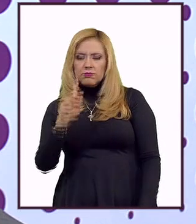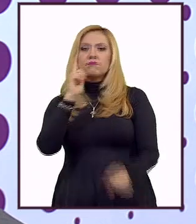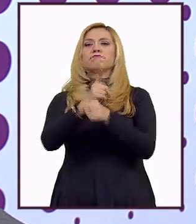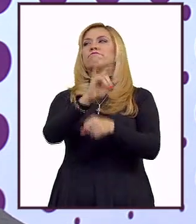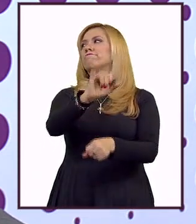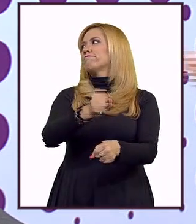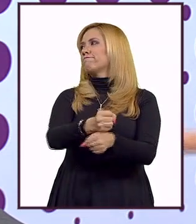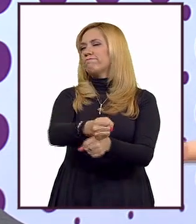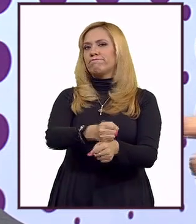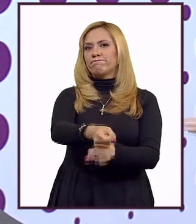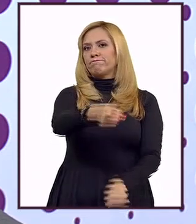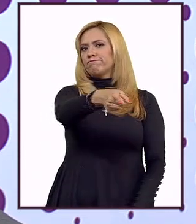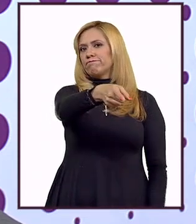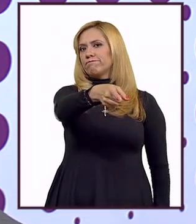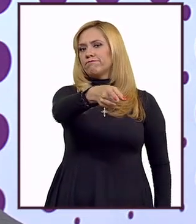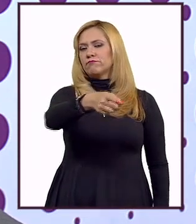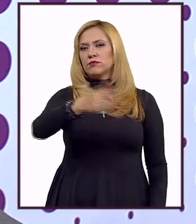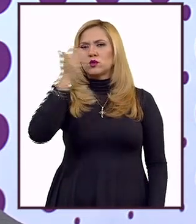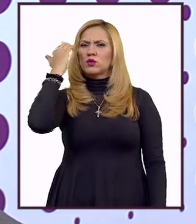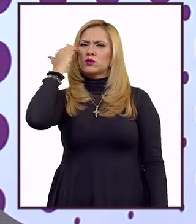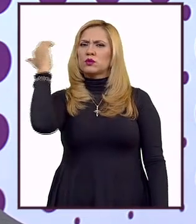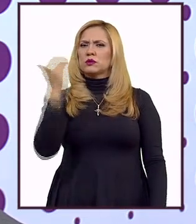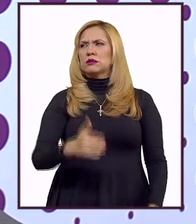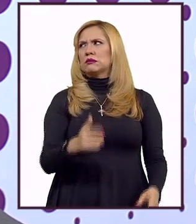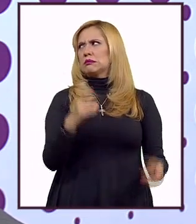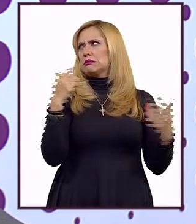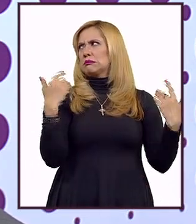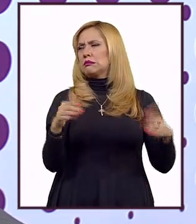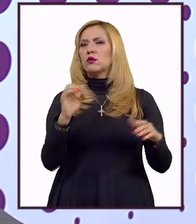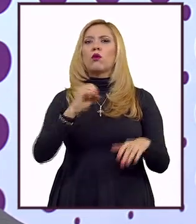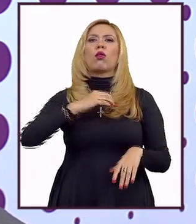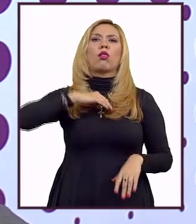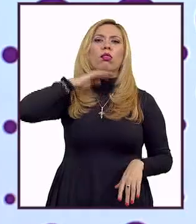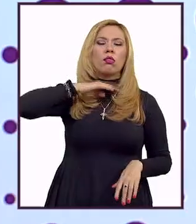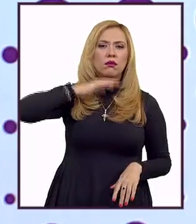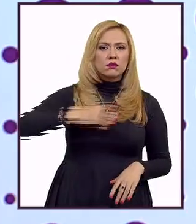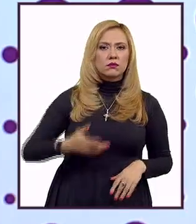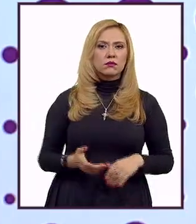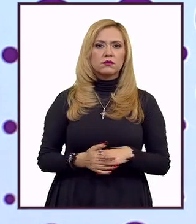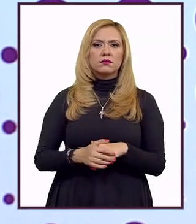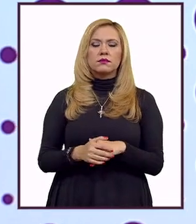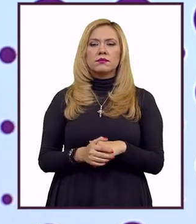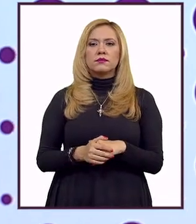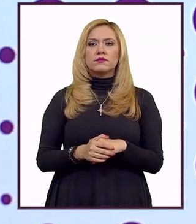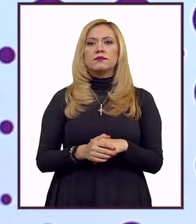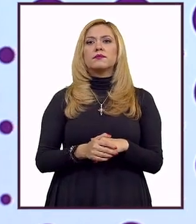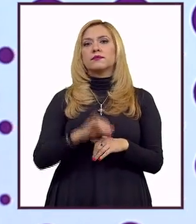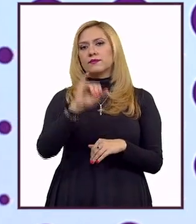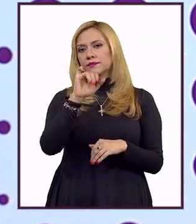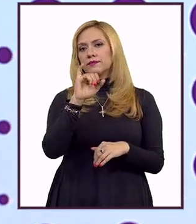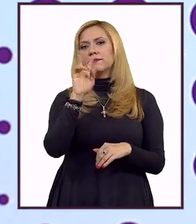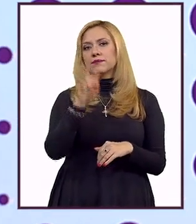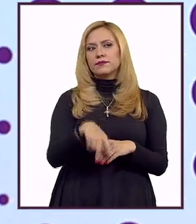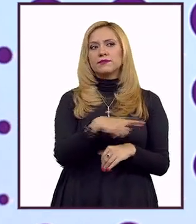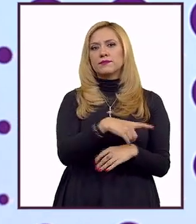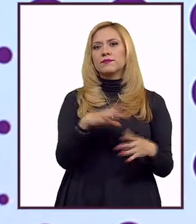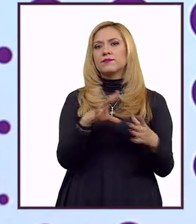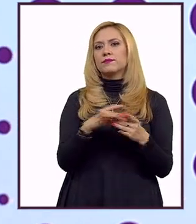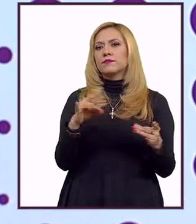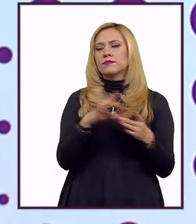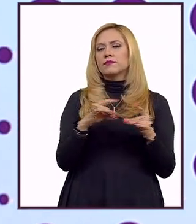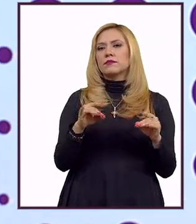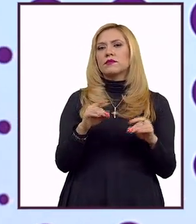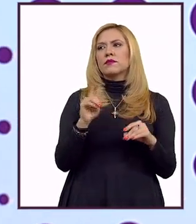la omisión o un trato penal cruel, inhumano y degradante. Habrá que recalcar algo que dice muy bien Sara, y es que no es